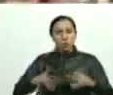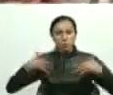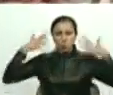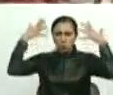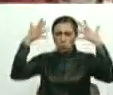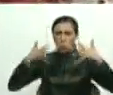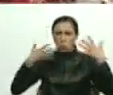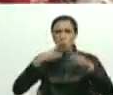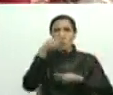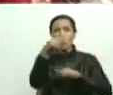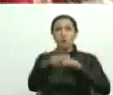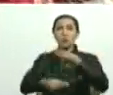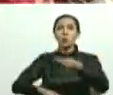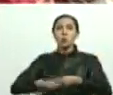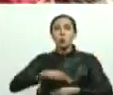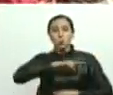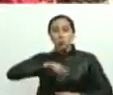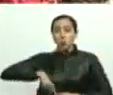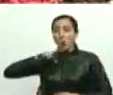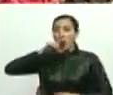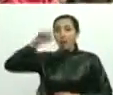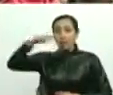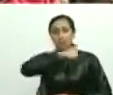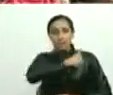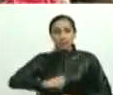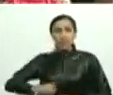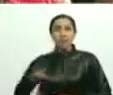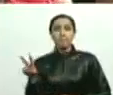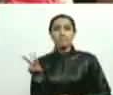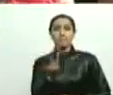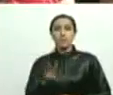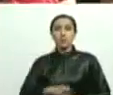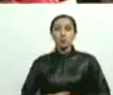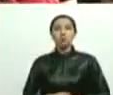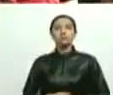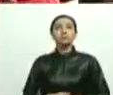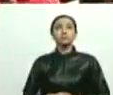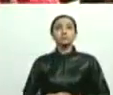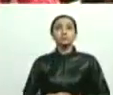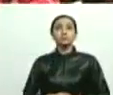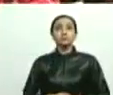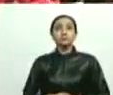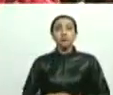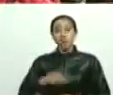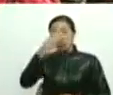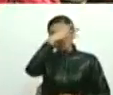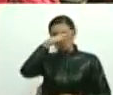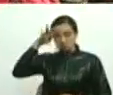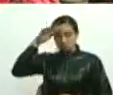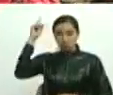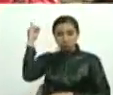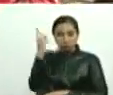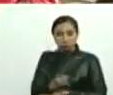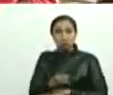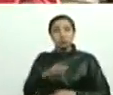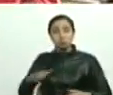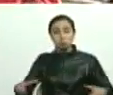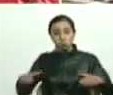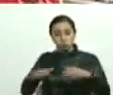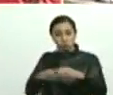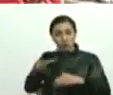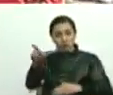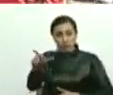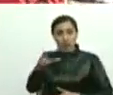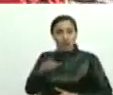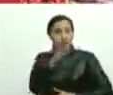instrucciones impartidas por nuestro presidente Nicolás Maduro, primer vicepresidente Diosdado Cabello, la Dirección Nacional del PSUV y